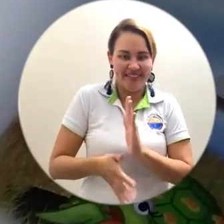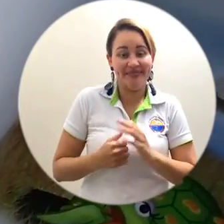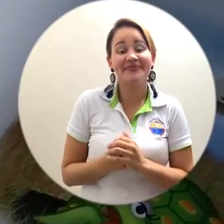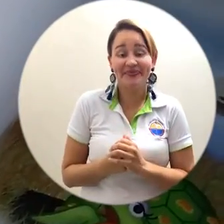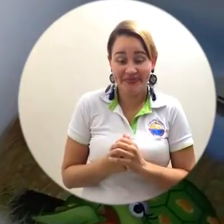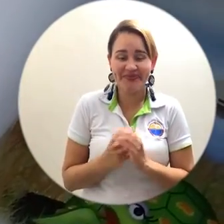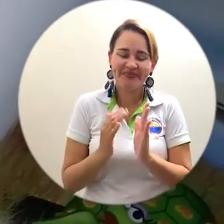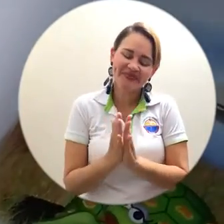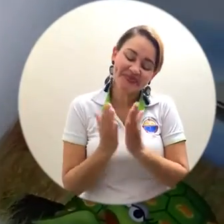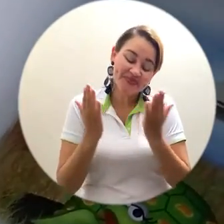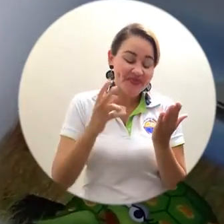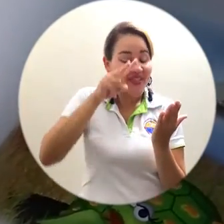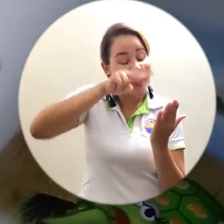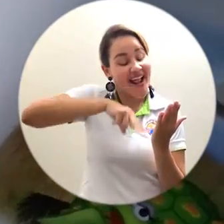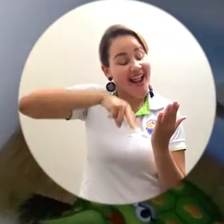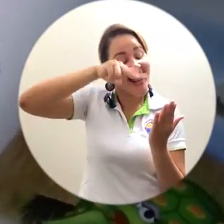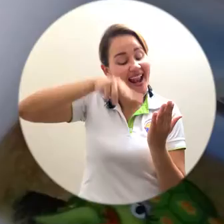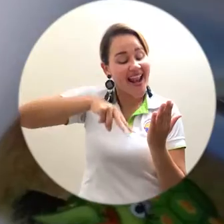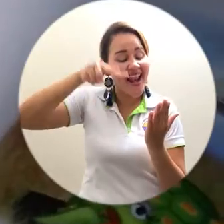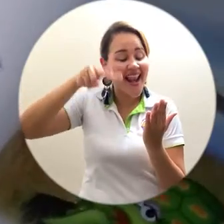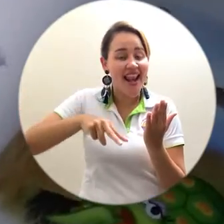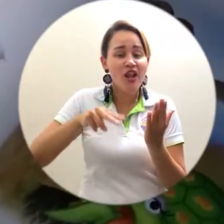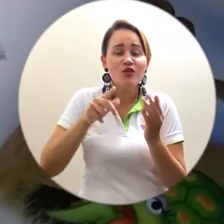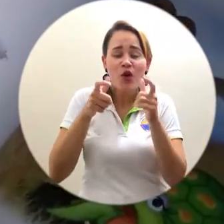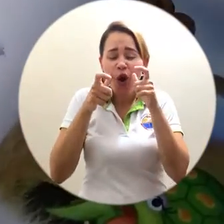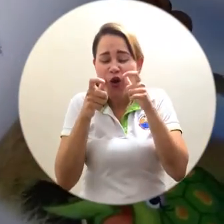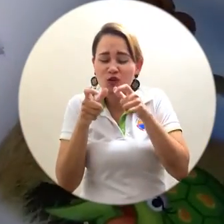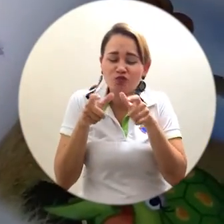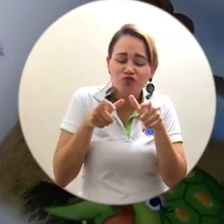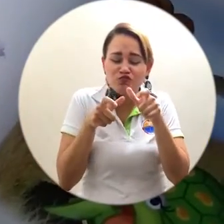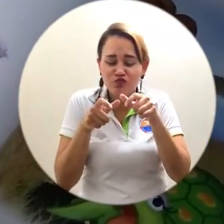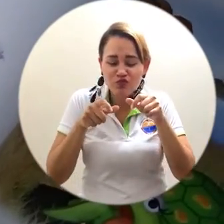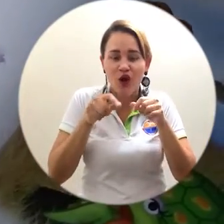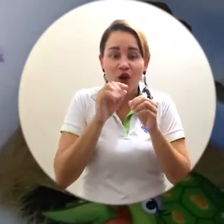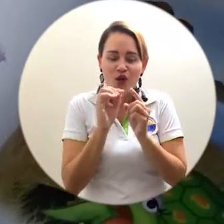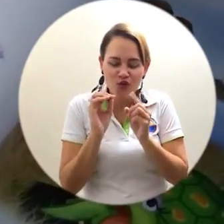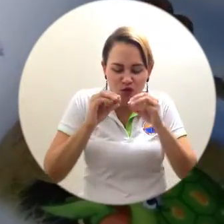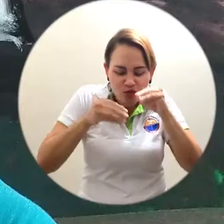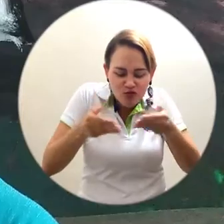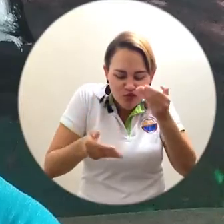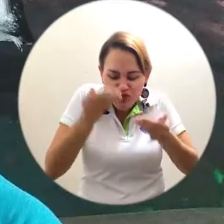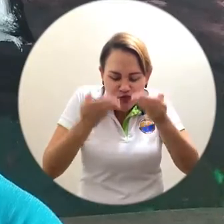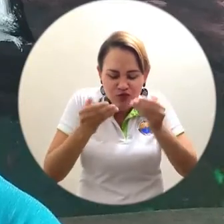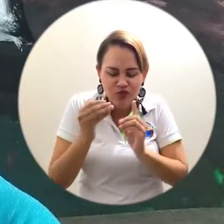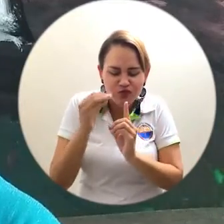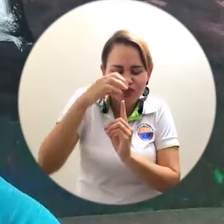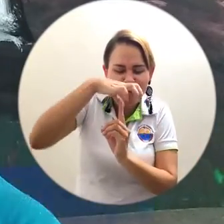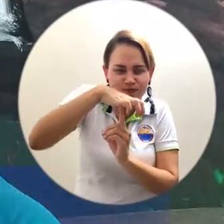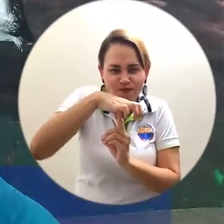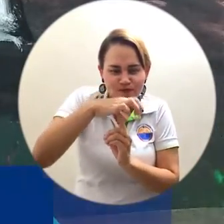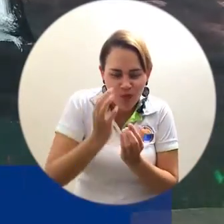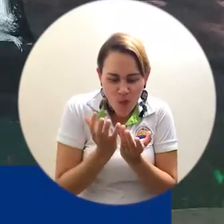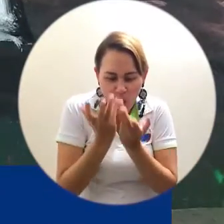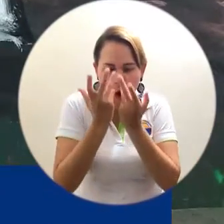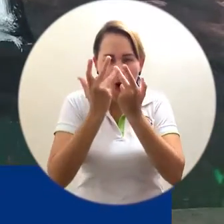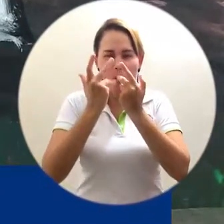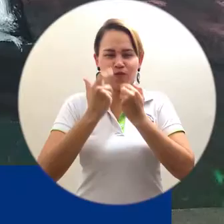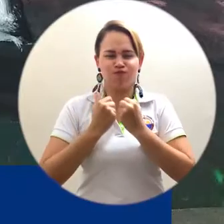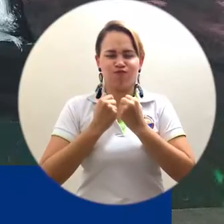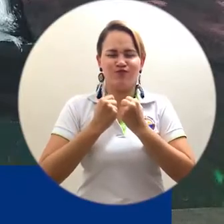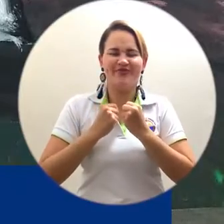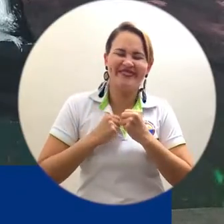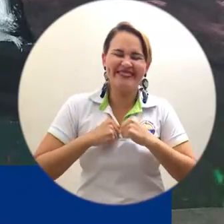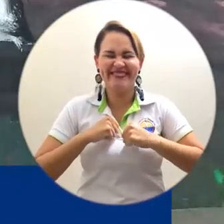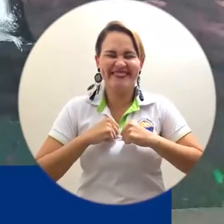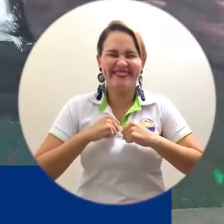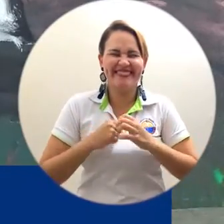que esos hongos los hacen y se los comen. Agradecimientos muy grandes